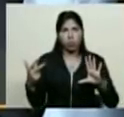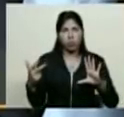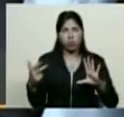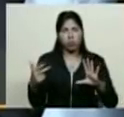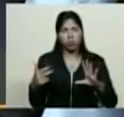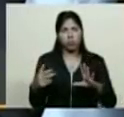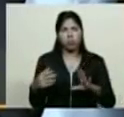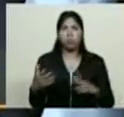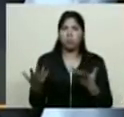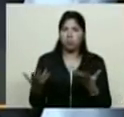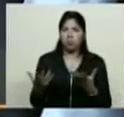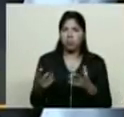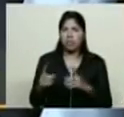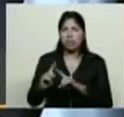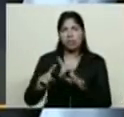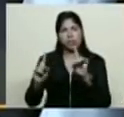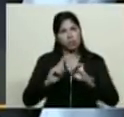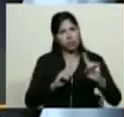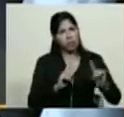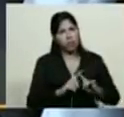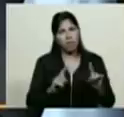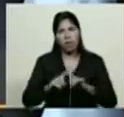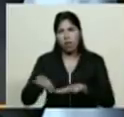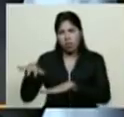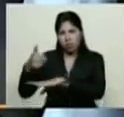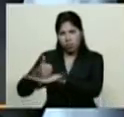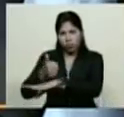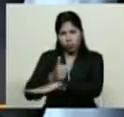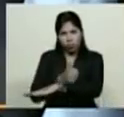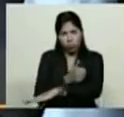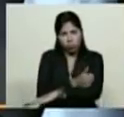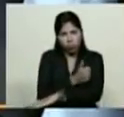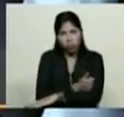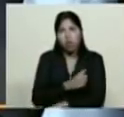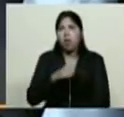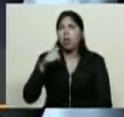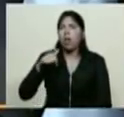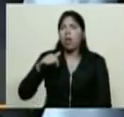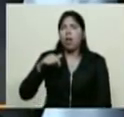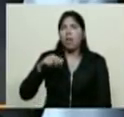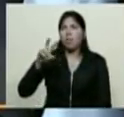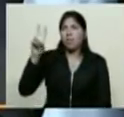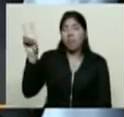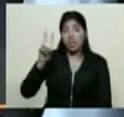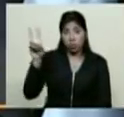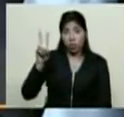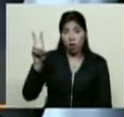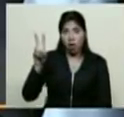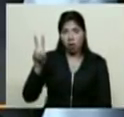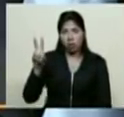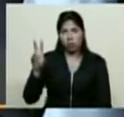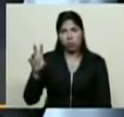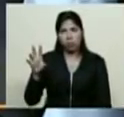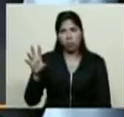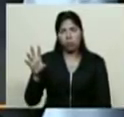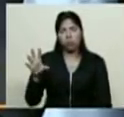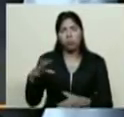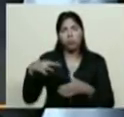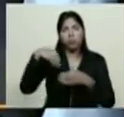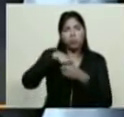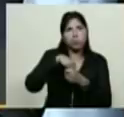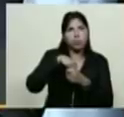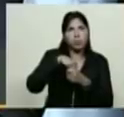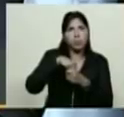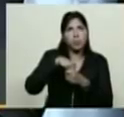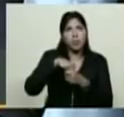que diversos altos funcionarios del Estado venezolano han sido incluidos en